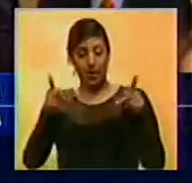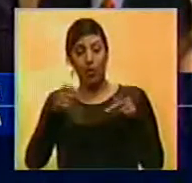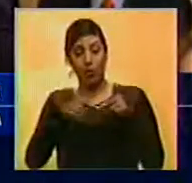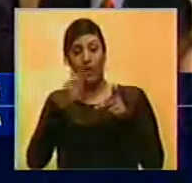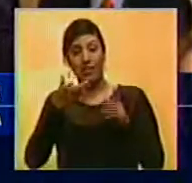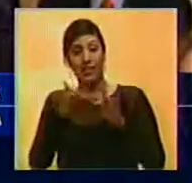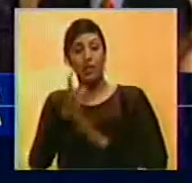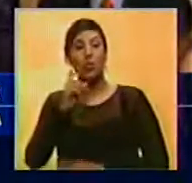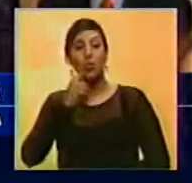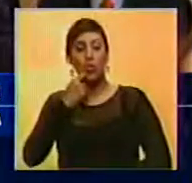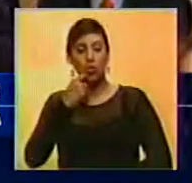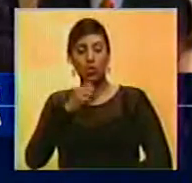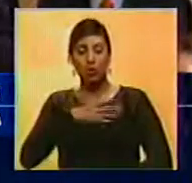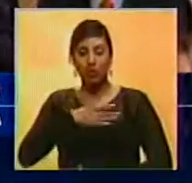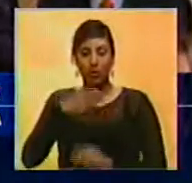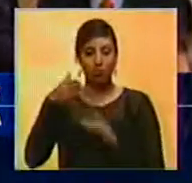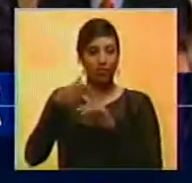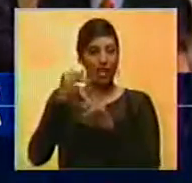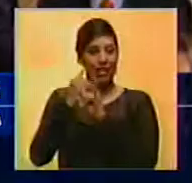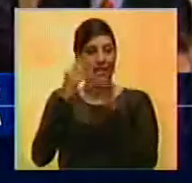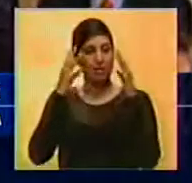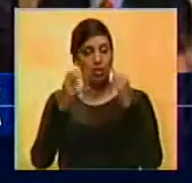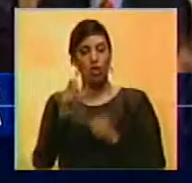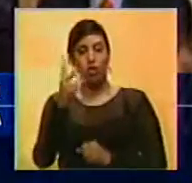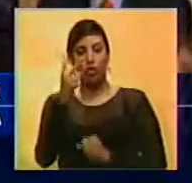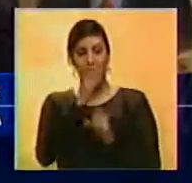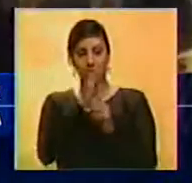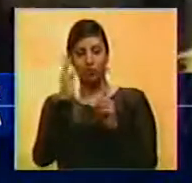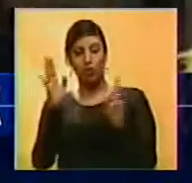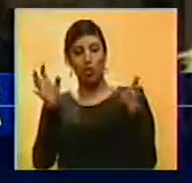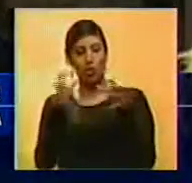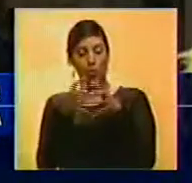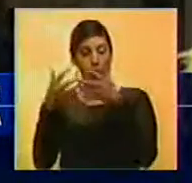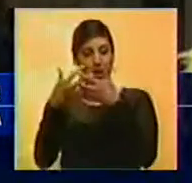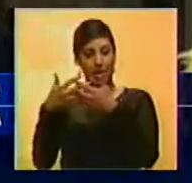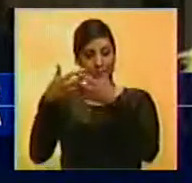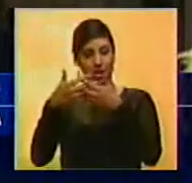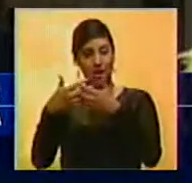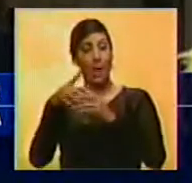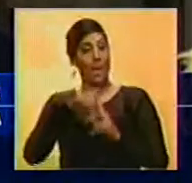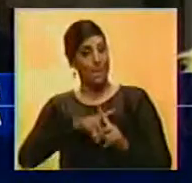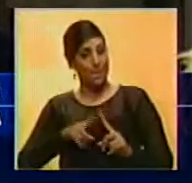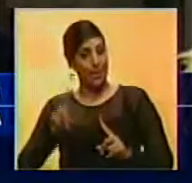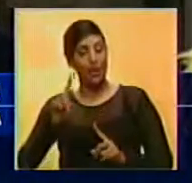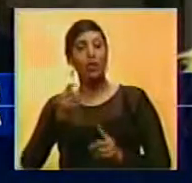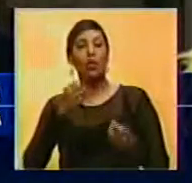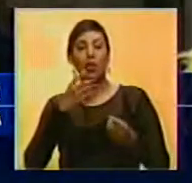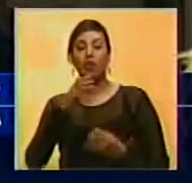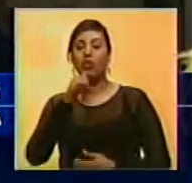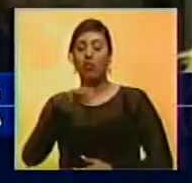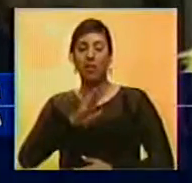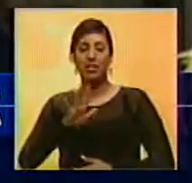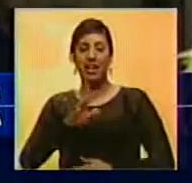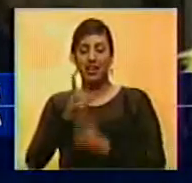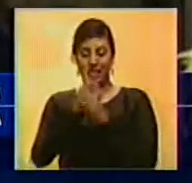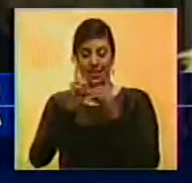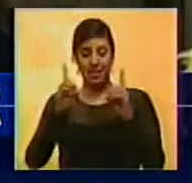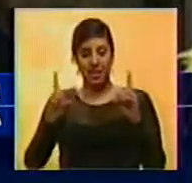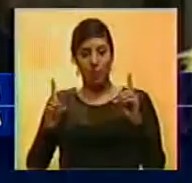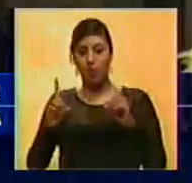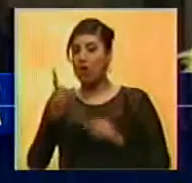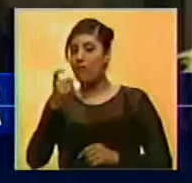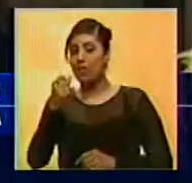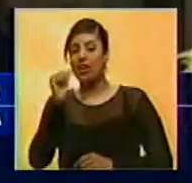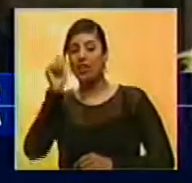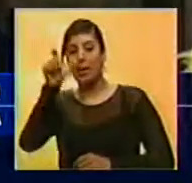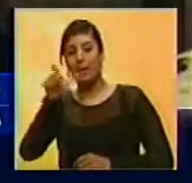que rusia lanzó los ataques contra los dos principales partidos estadounidenses pero sólo publicó la información de los demócratas y no